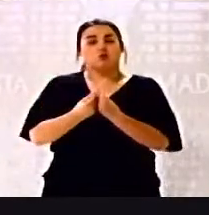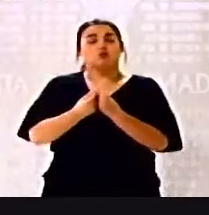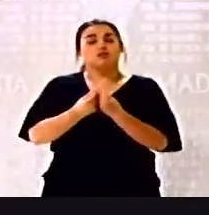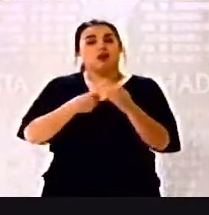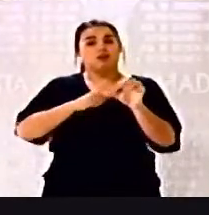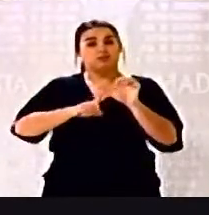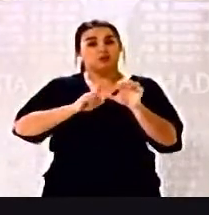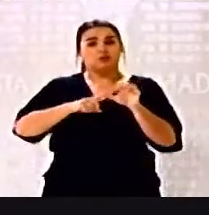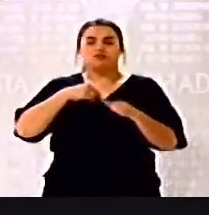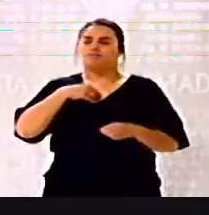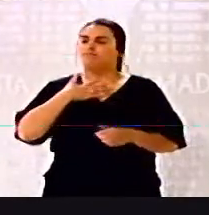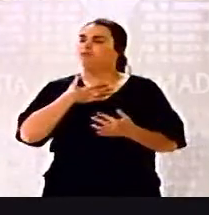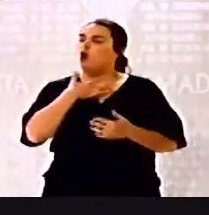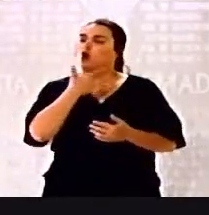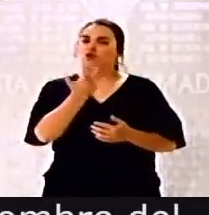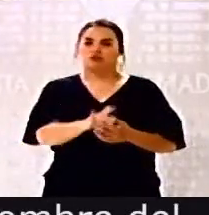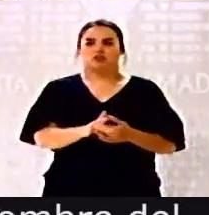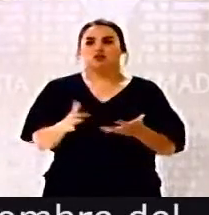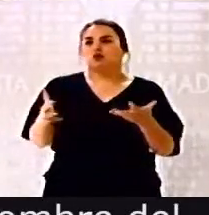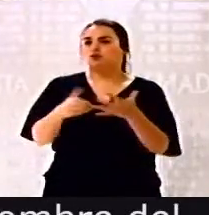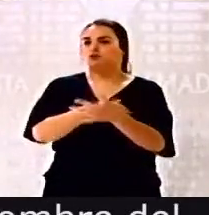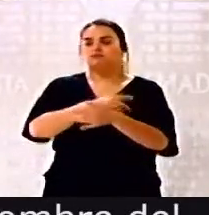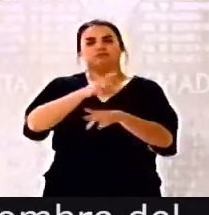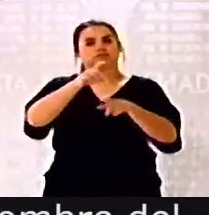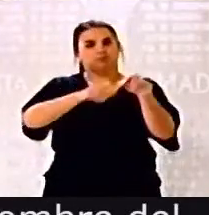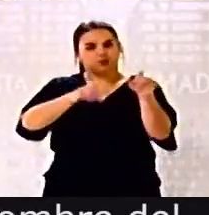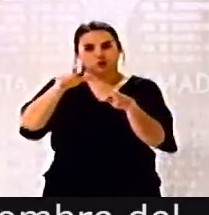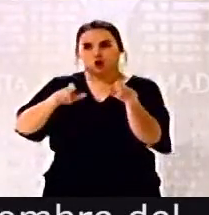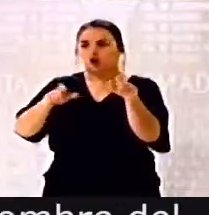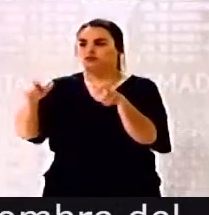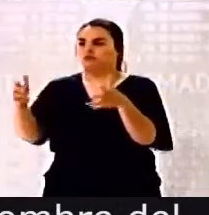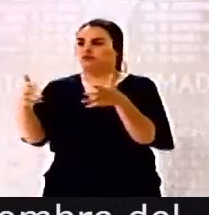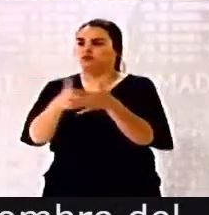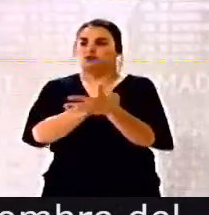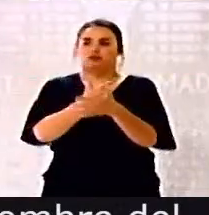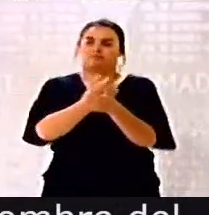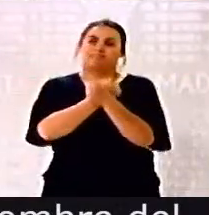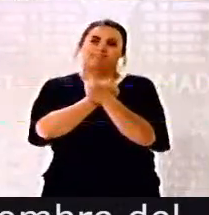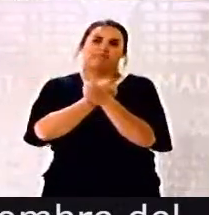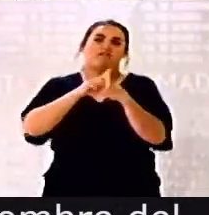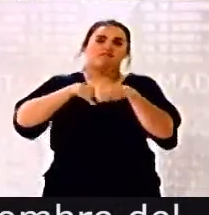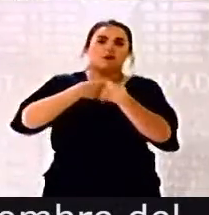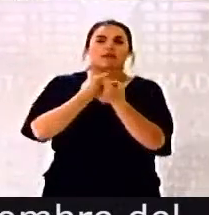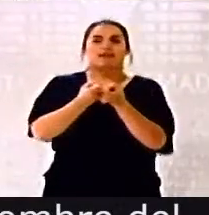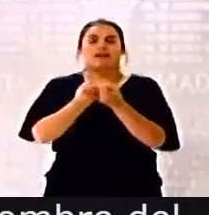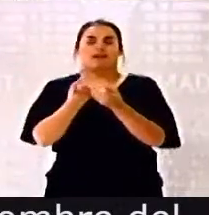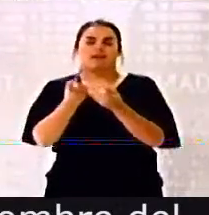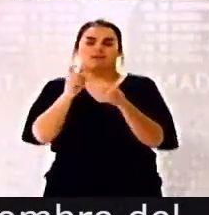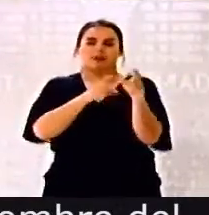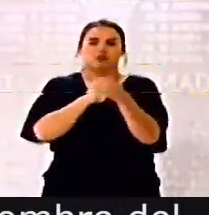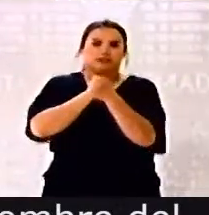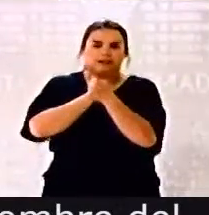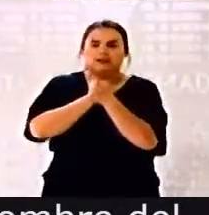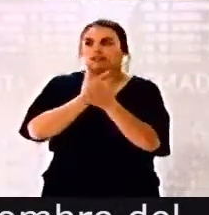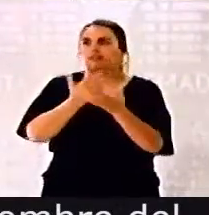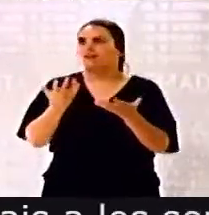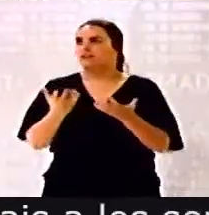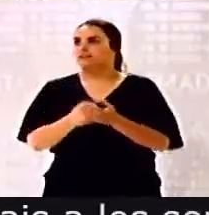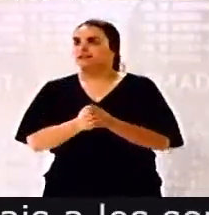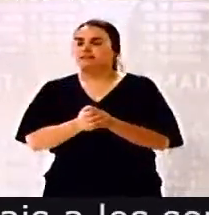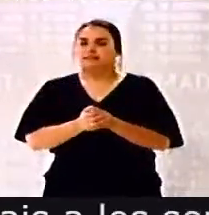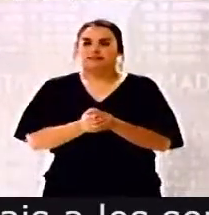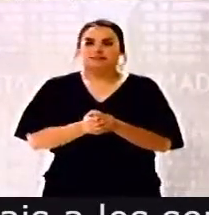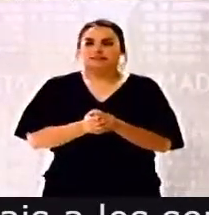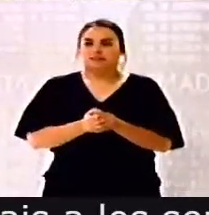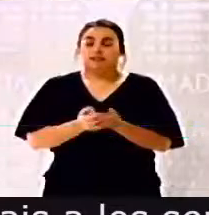mis condolencias más profundas a todos y cada uno de los seres queridos, de los familiares